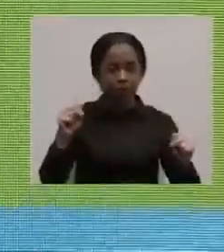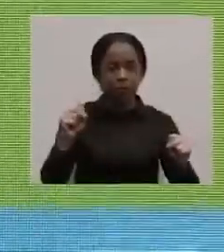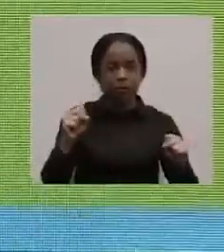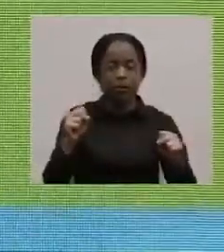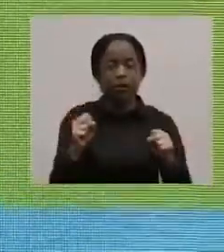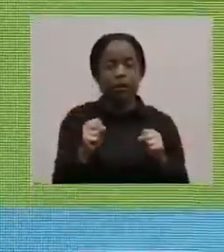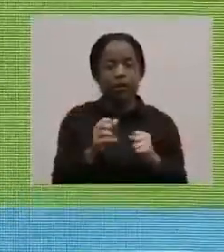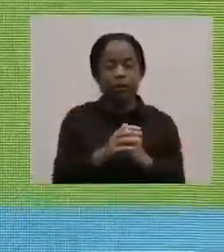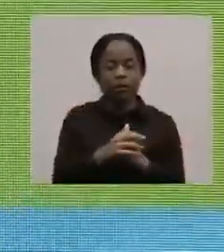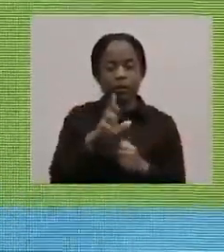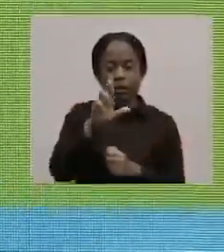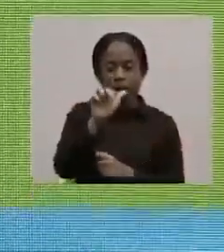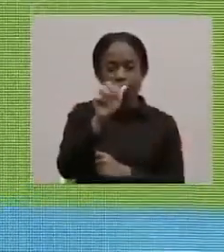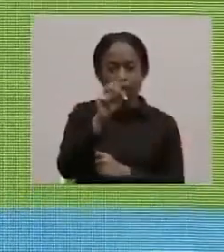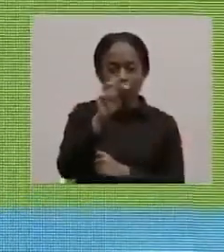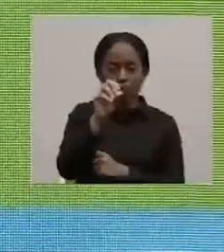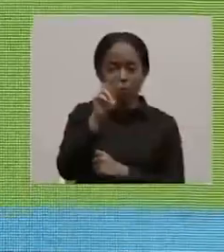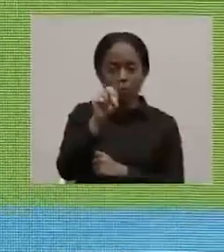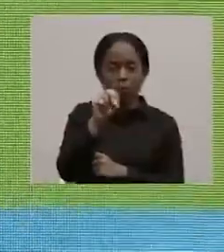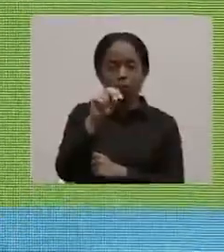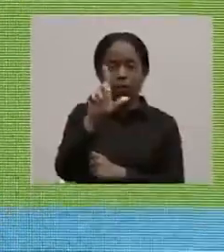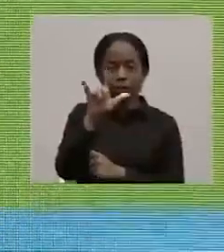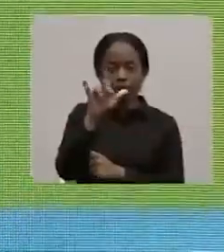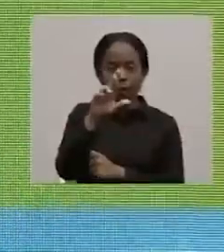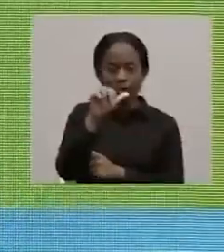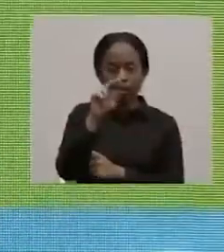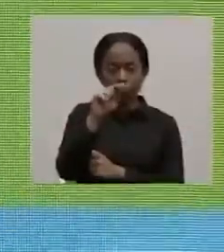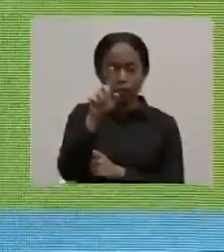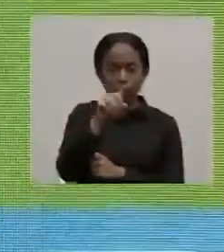magistrado Román Andrés Jaques Liranzo.